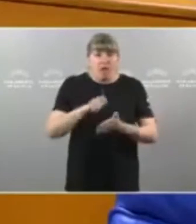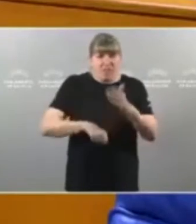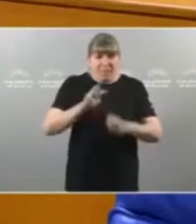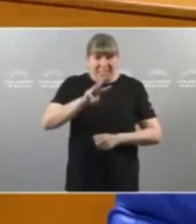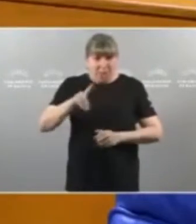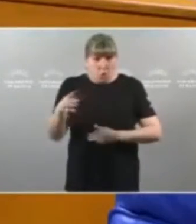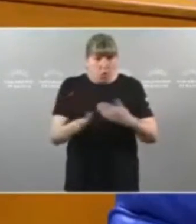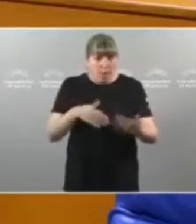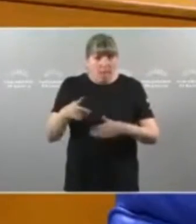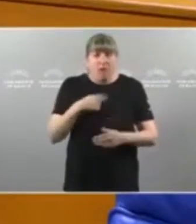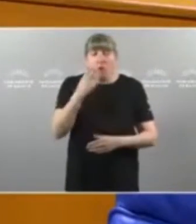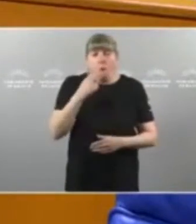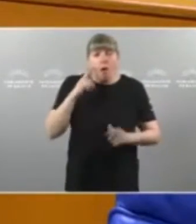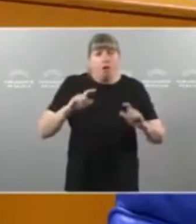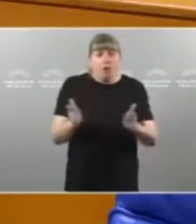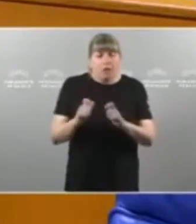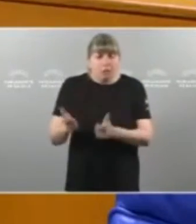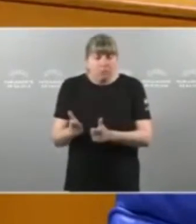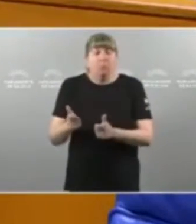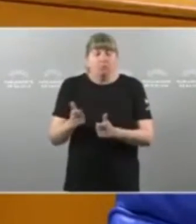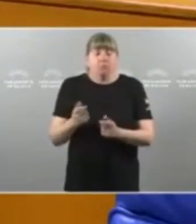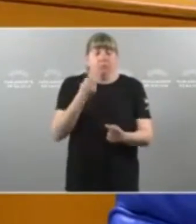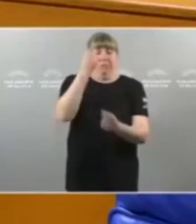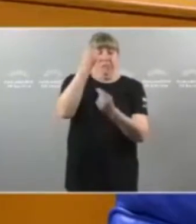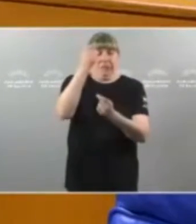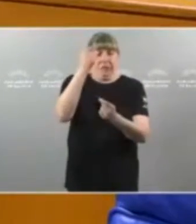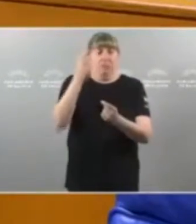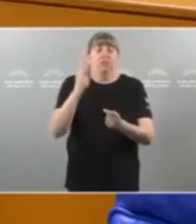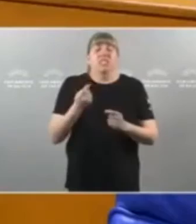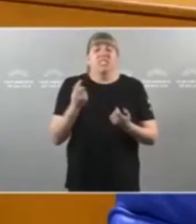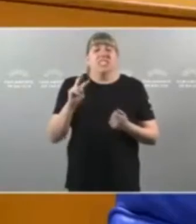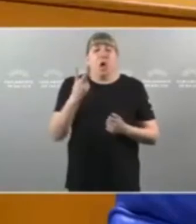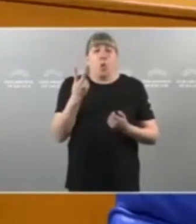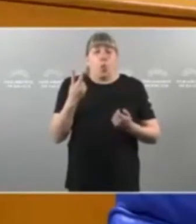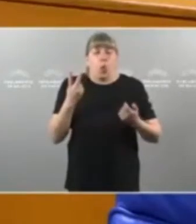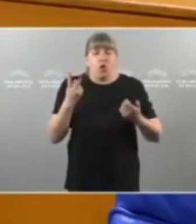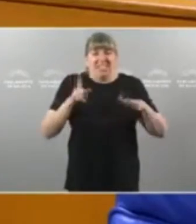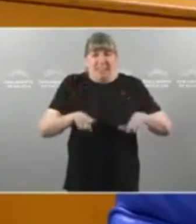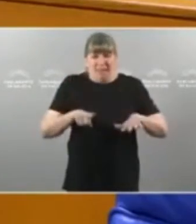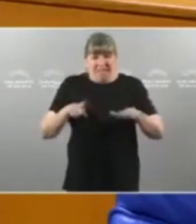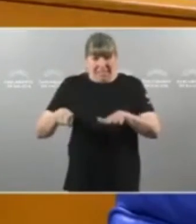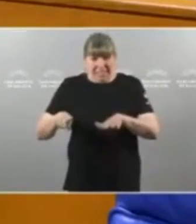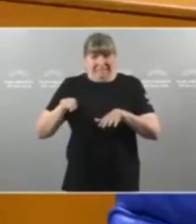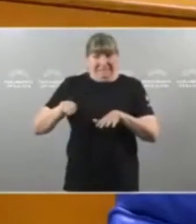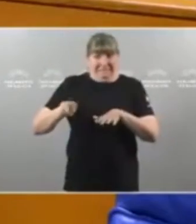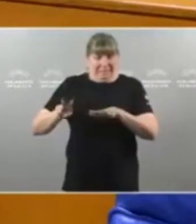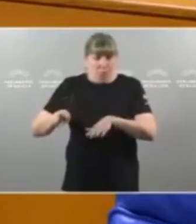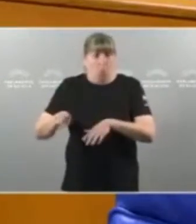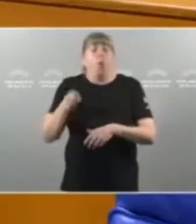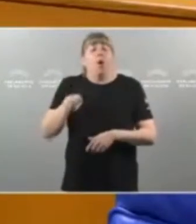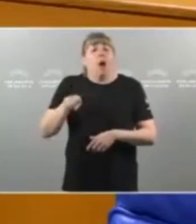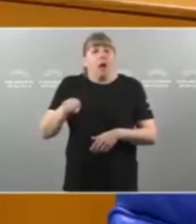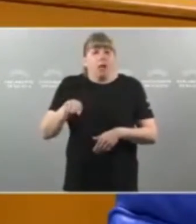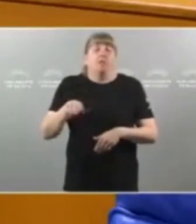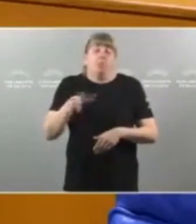compromete negociación semestre sectorial determinados aspectos no segundo trimestre en lo segundo semestre yo falla así efectivamente porque hay una